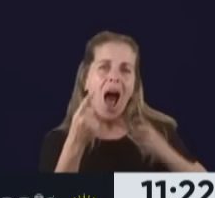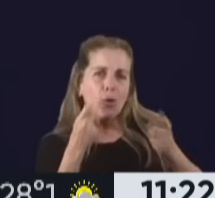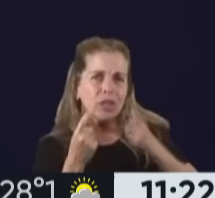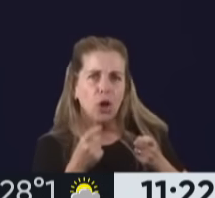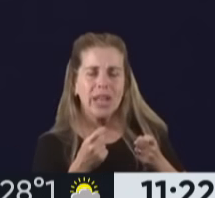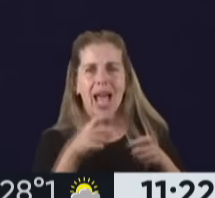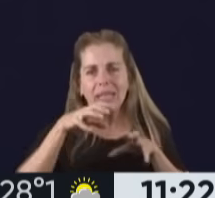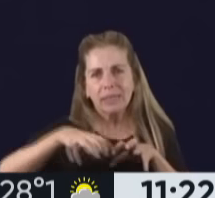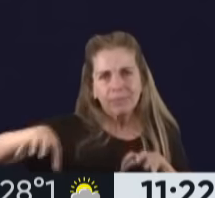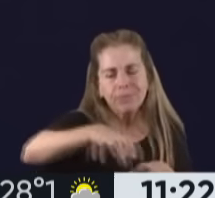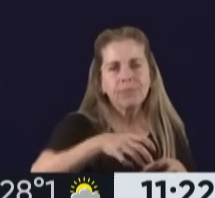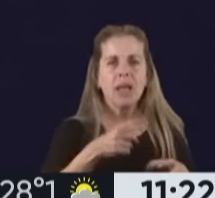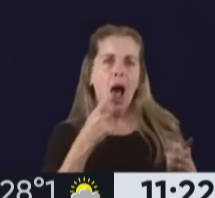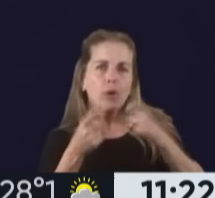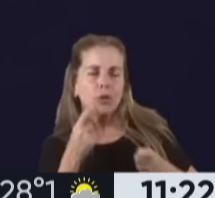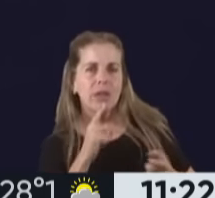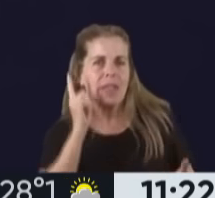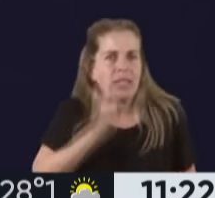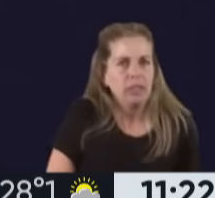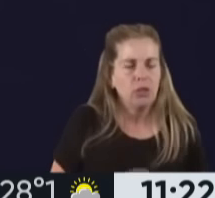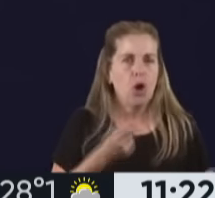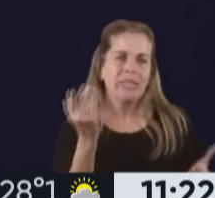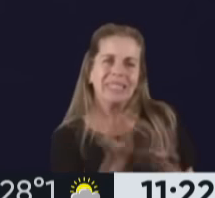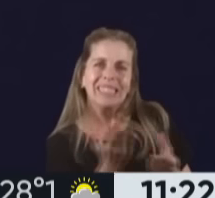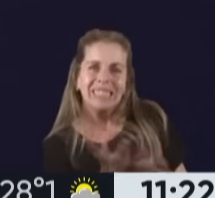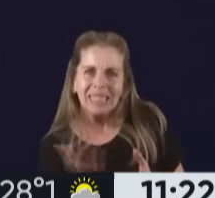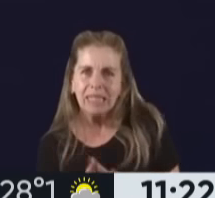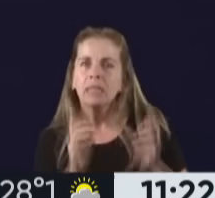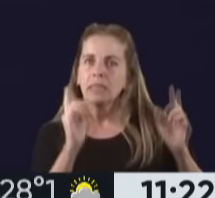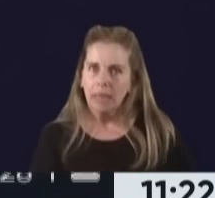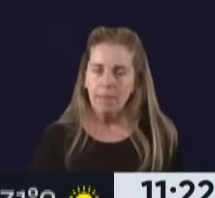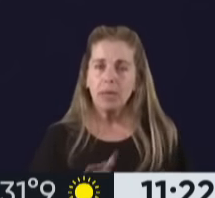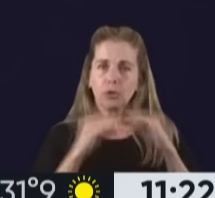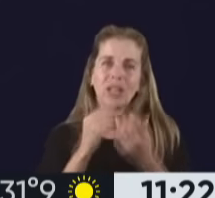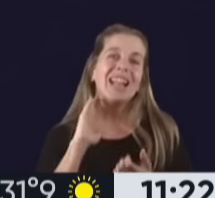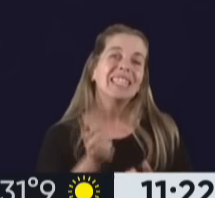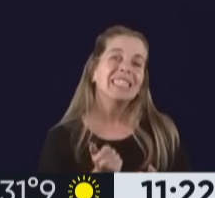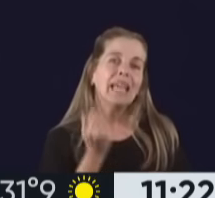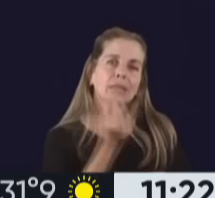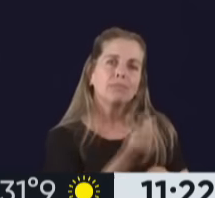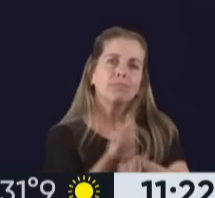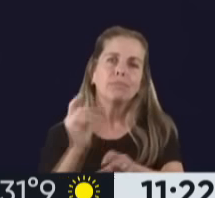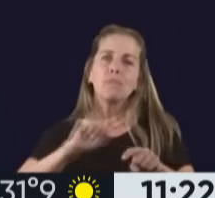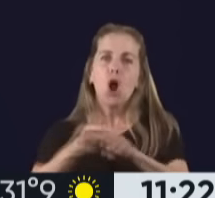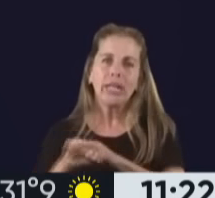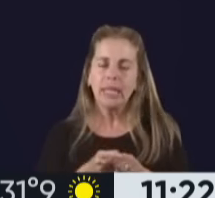en todas las decisiones. Además, se van a eliminar 16 cargos políticos, lo que implica una reducción del